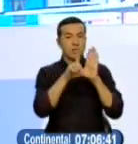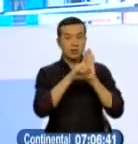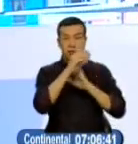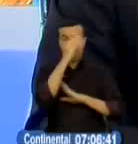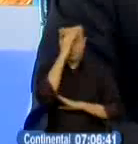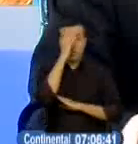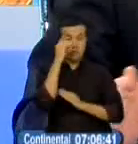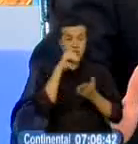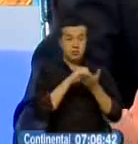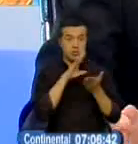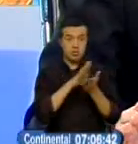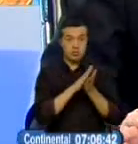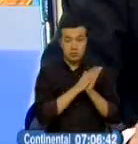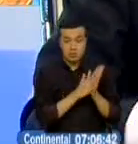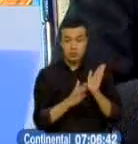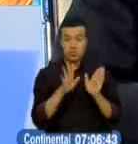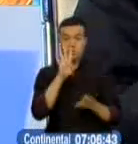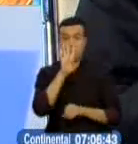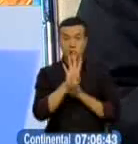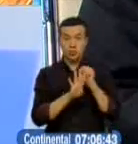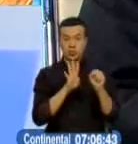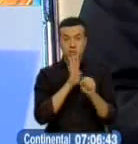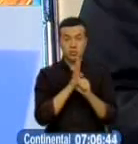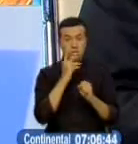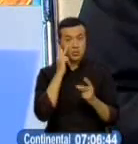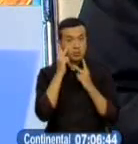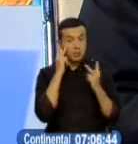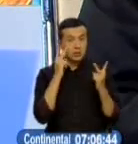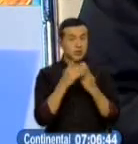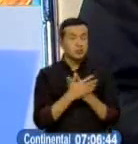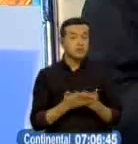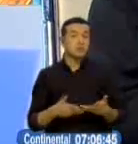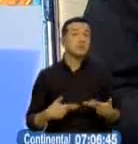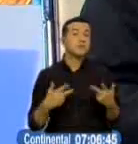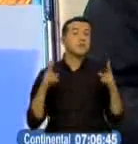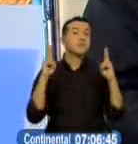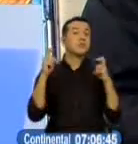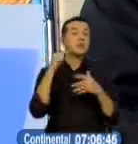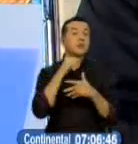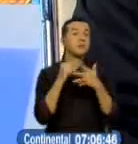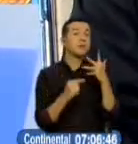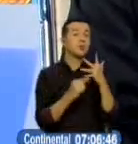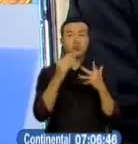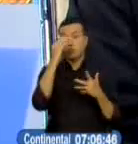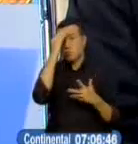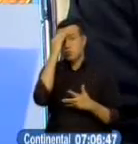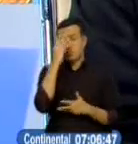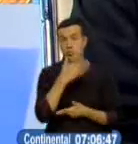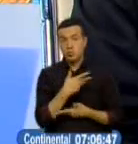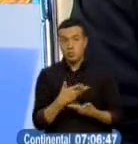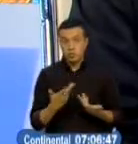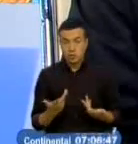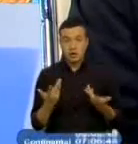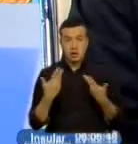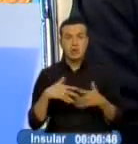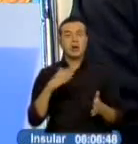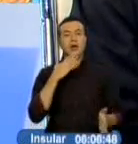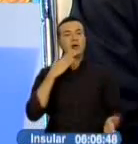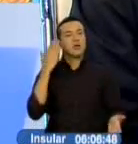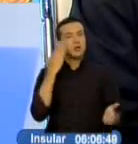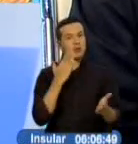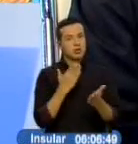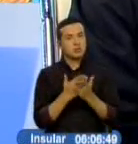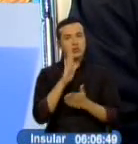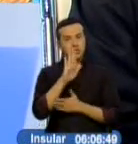a implementarse en los próximos 4 años y cuál va a ser la visión en cuanto a esta política de educación. Y a propósito, muchas gracias por